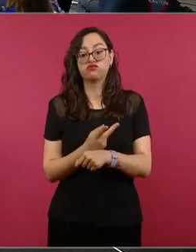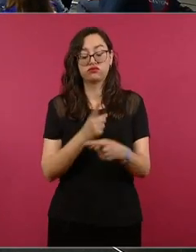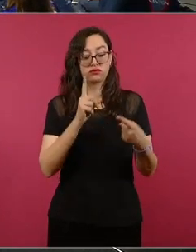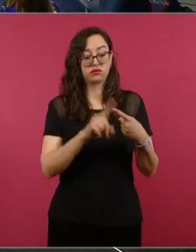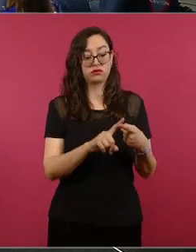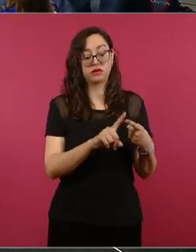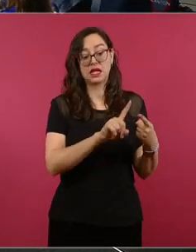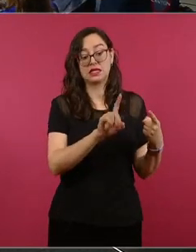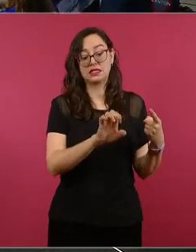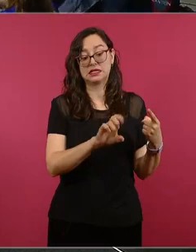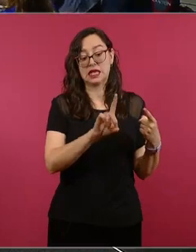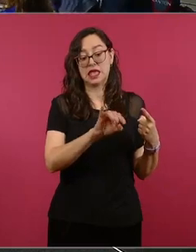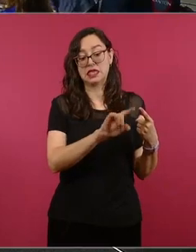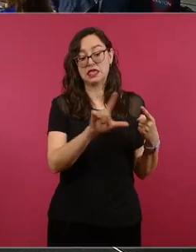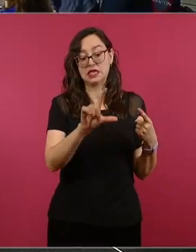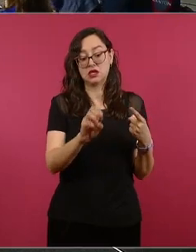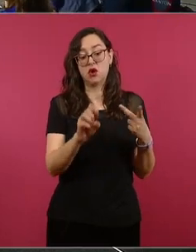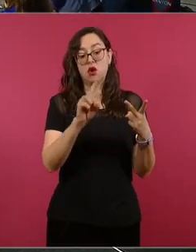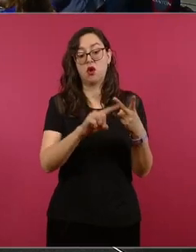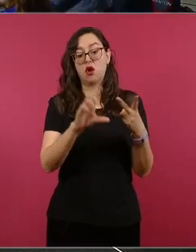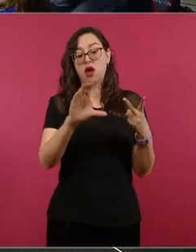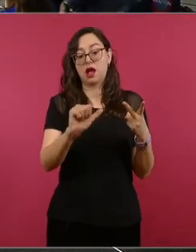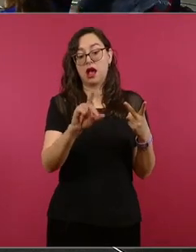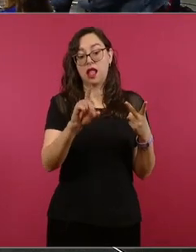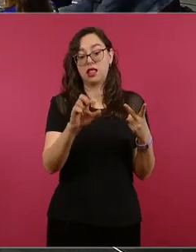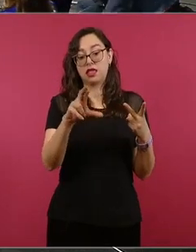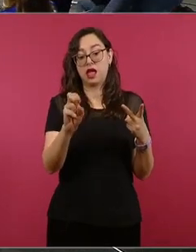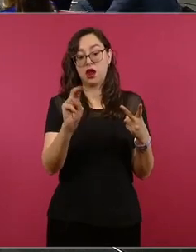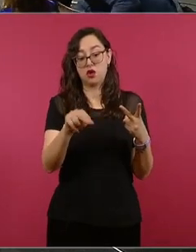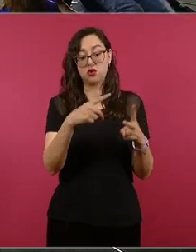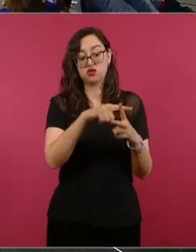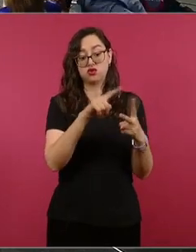Zedillo como el gobierno de Calderón